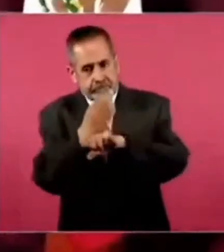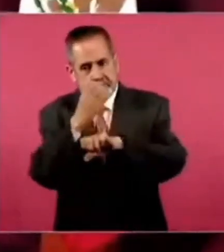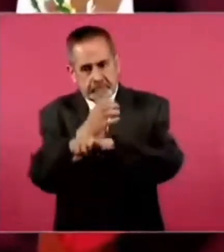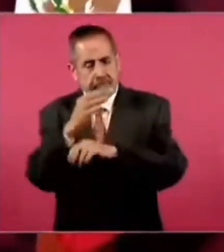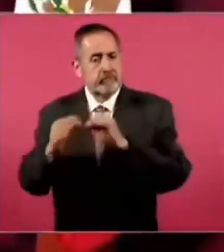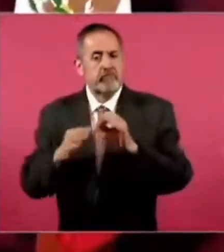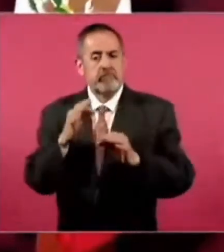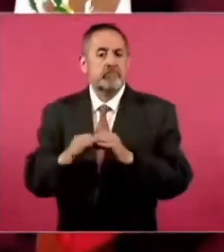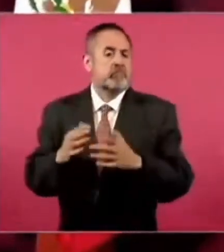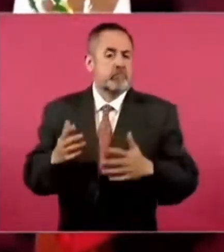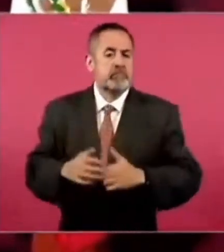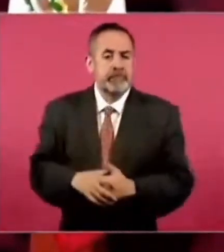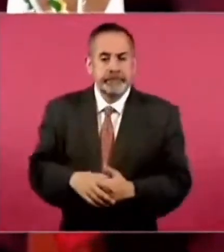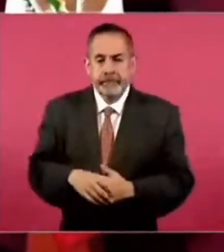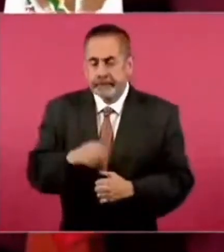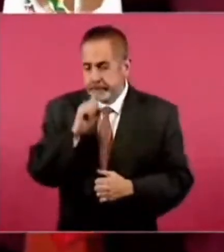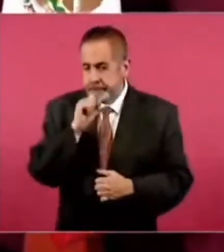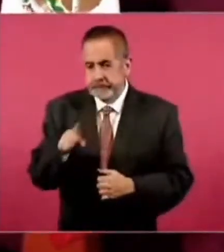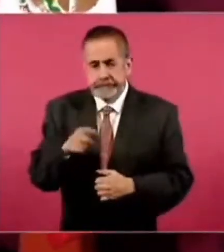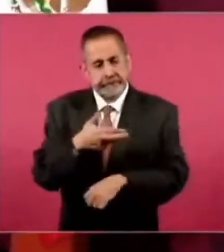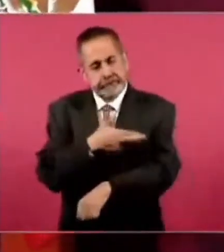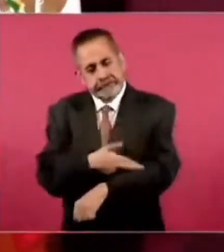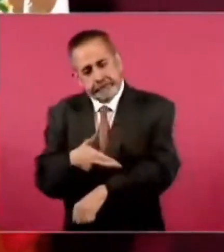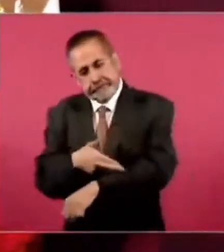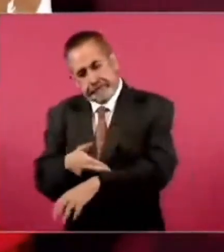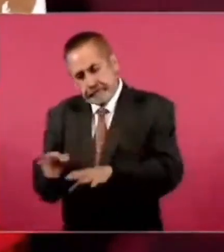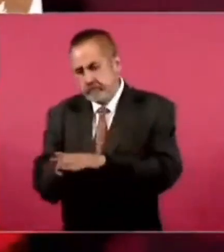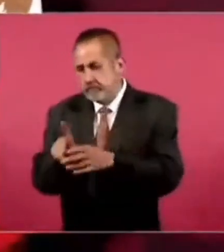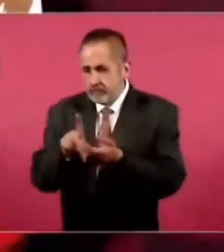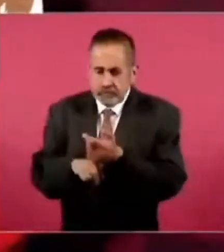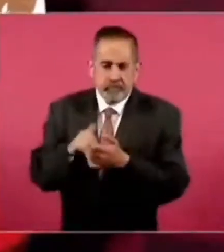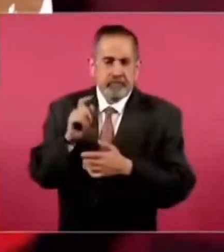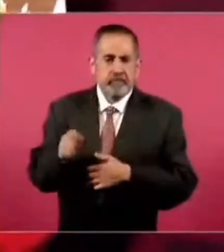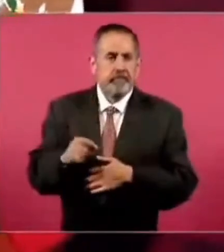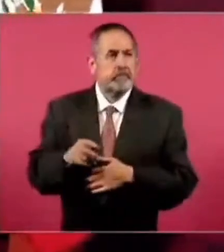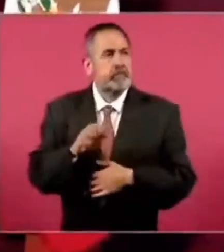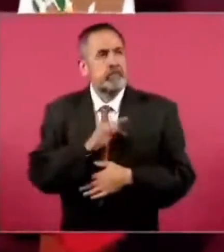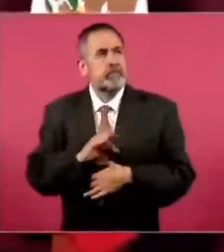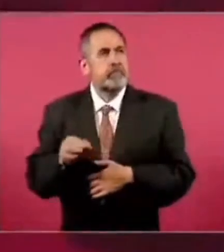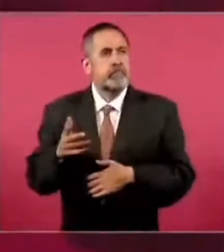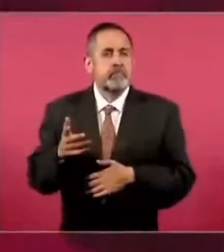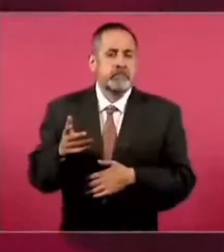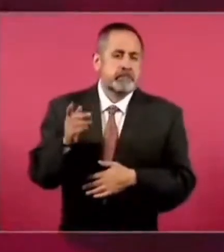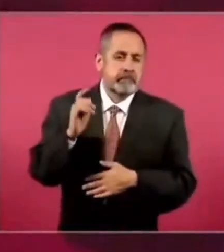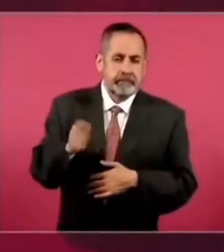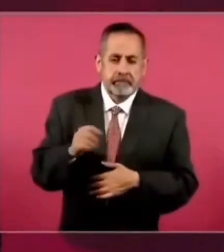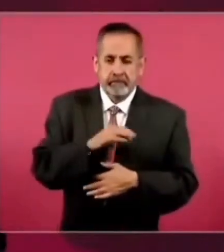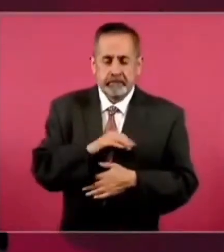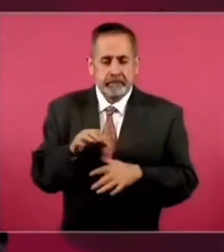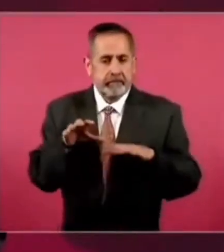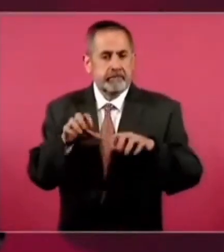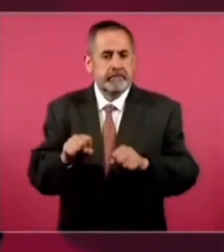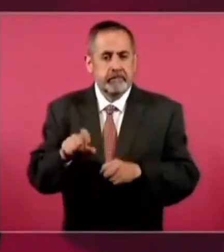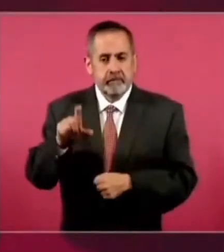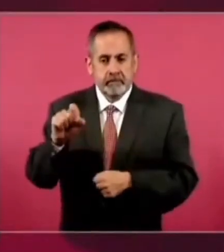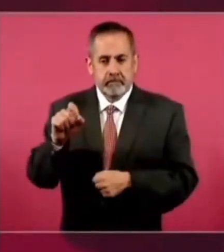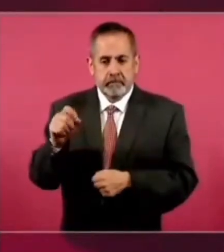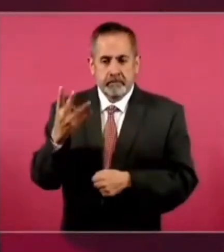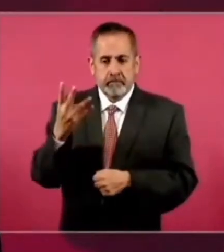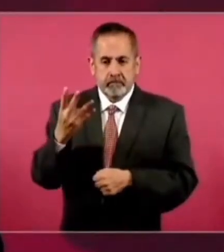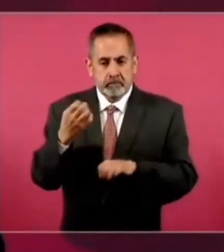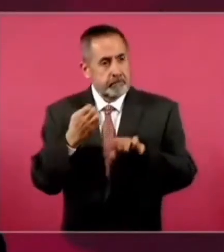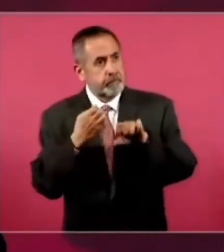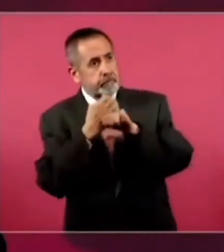18, y estamos pensando que mínimo vamos a llegar a 24